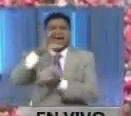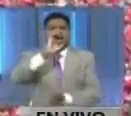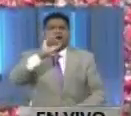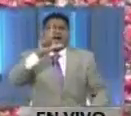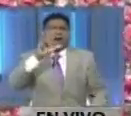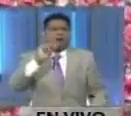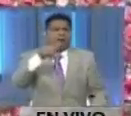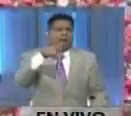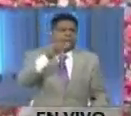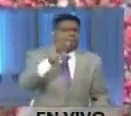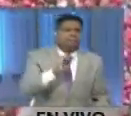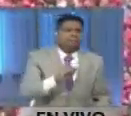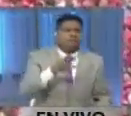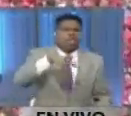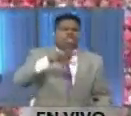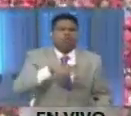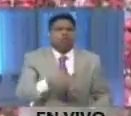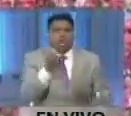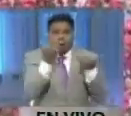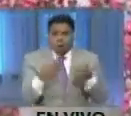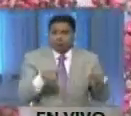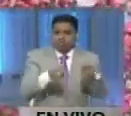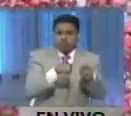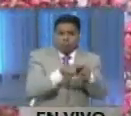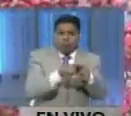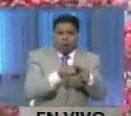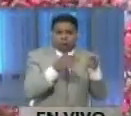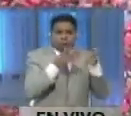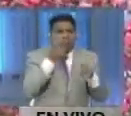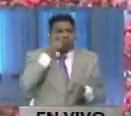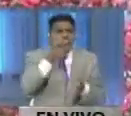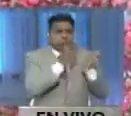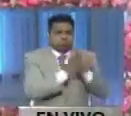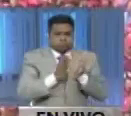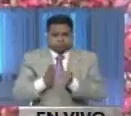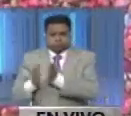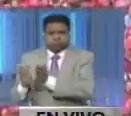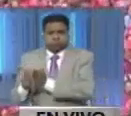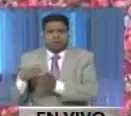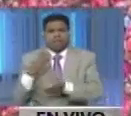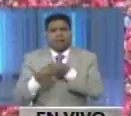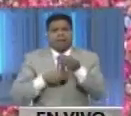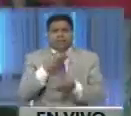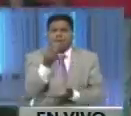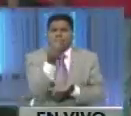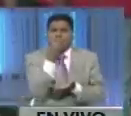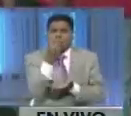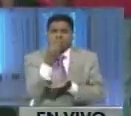Así como hoy está el pueblo organizado alrededor de los CLA para garantizar su alimento.